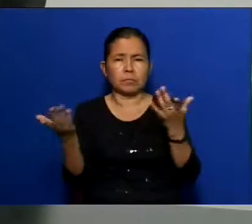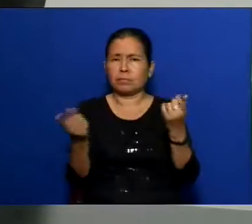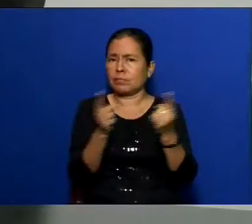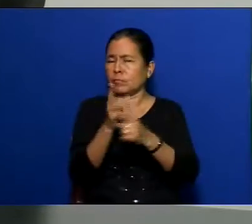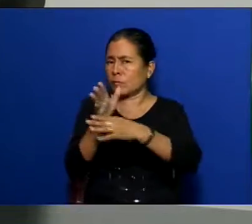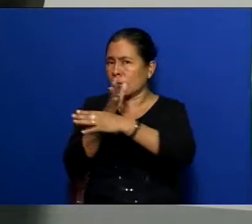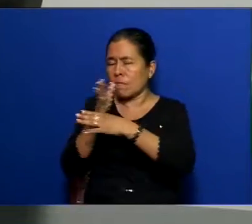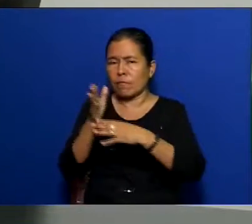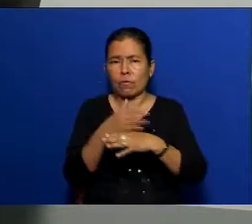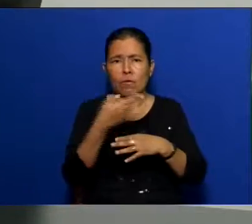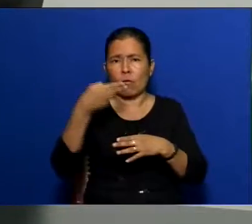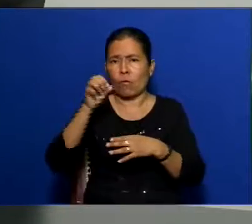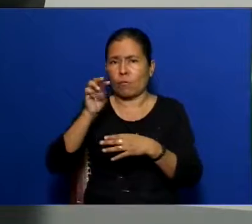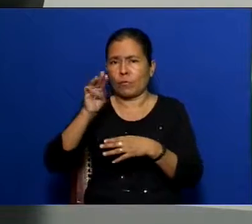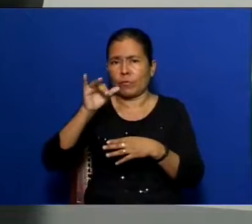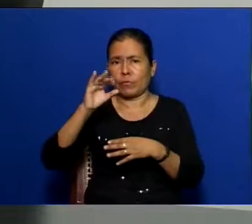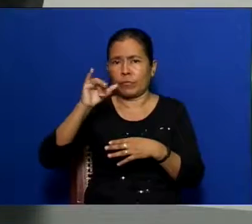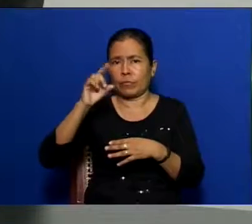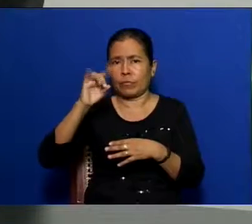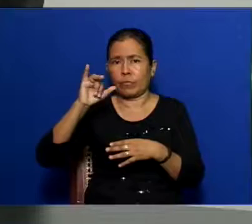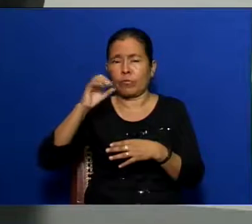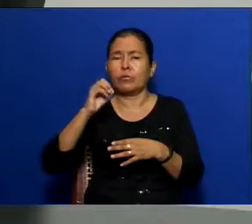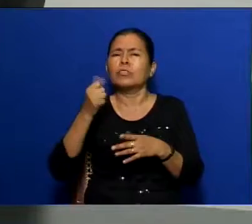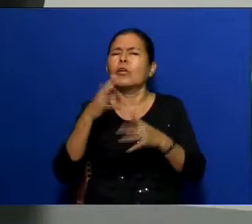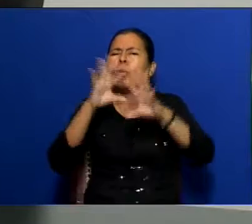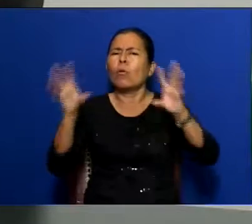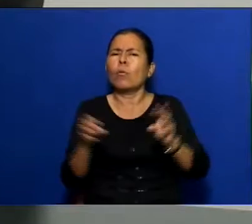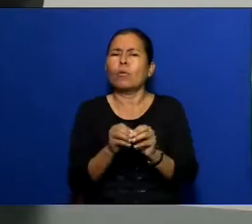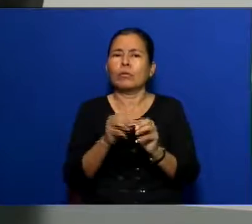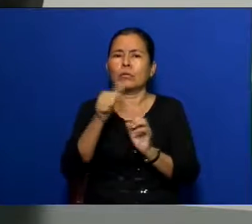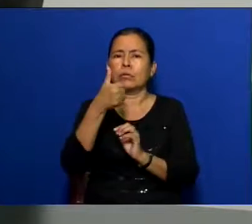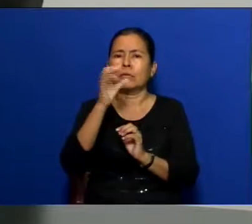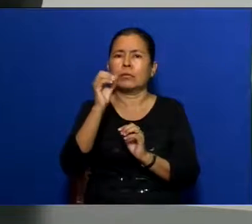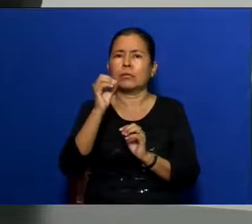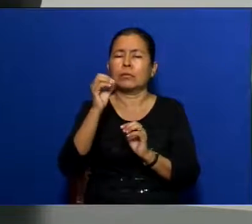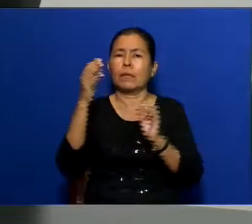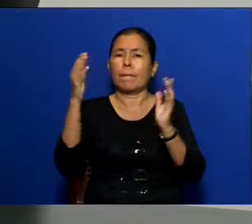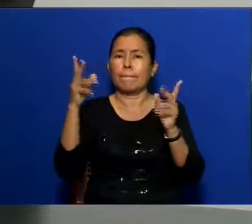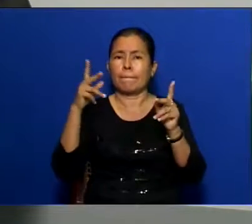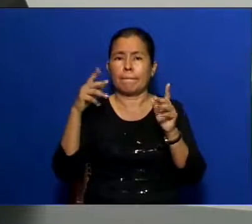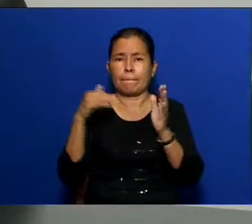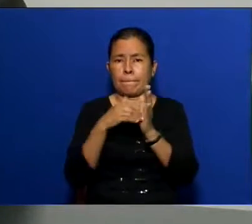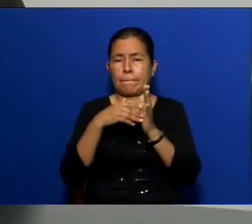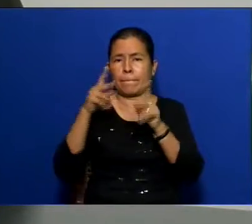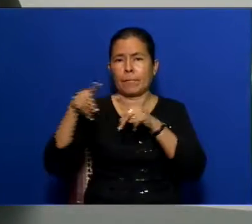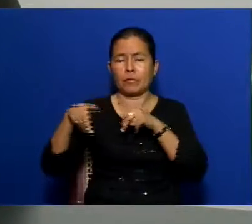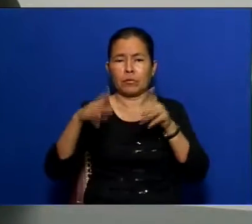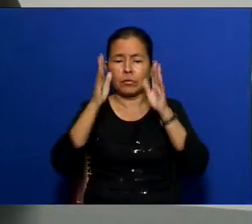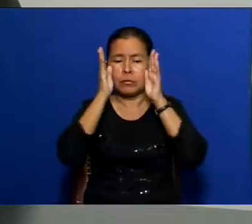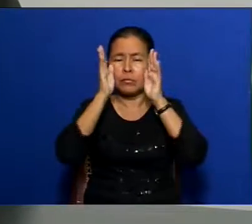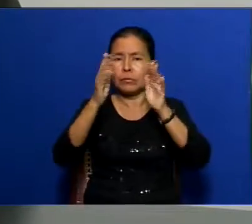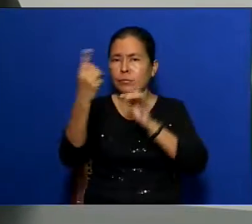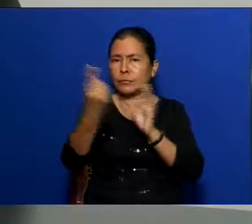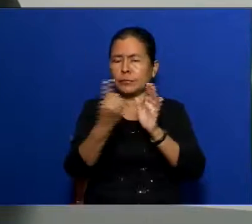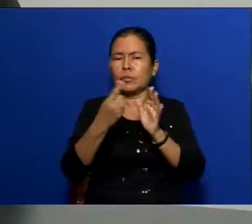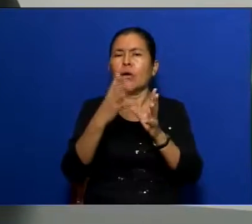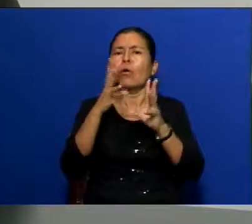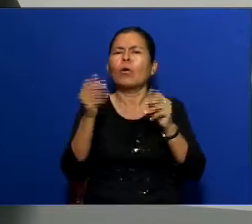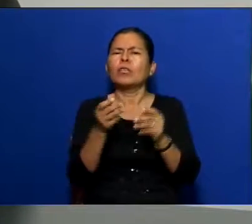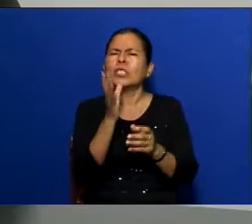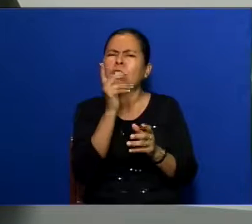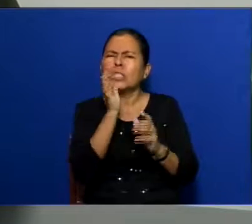De este total, de estos 60.000 personas que atendemos al año, corresponden a niños